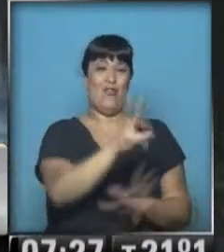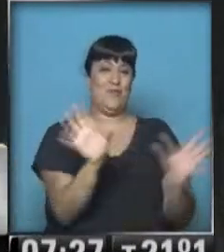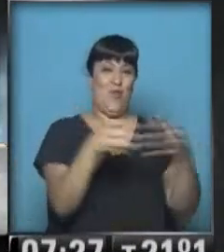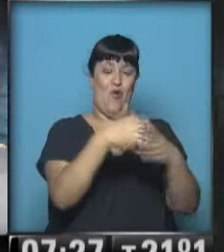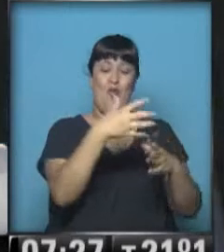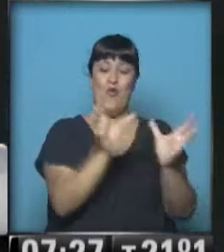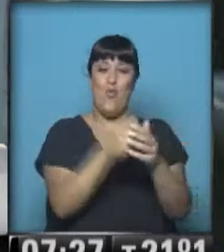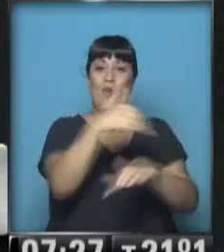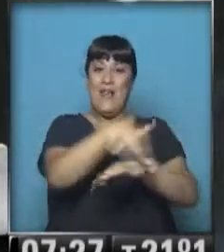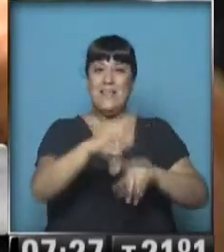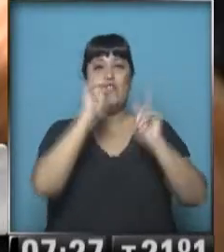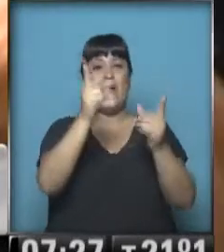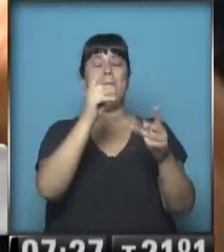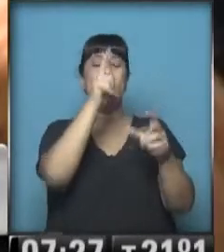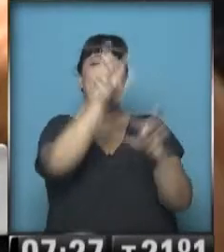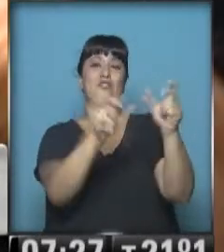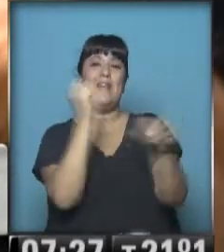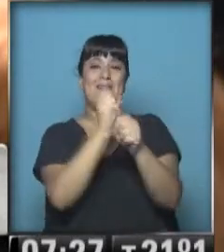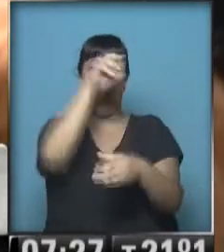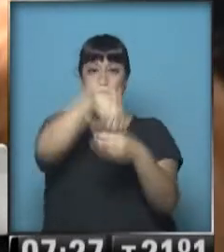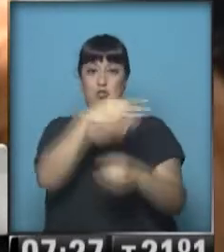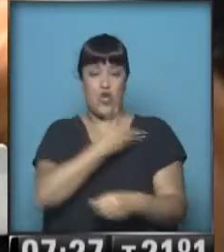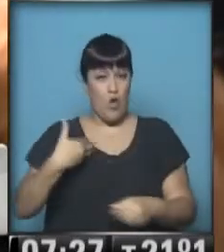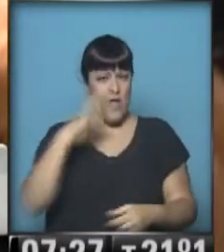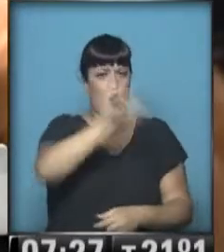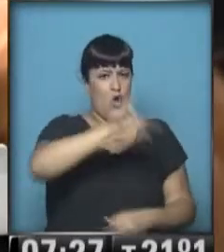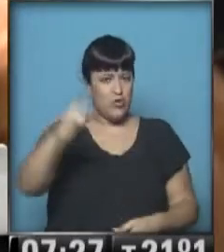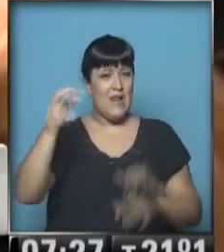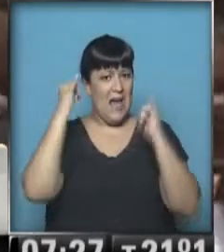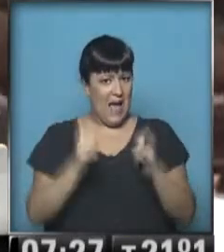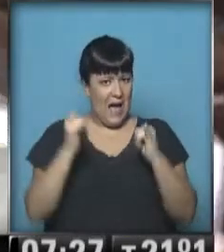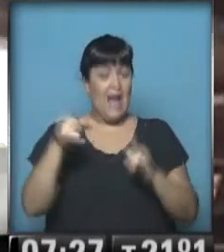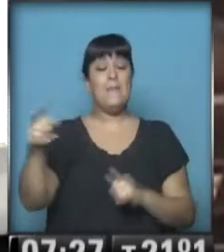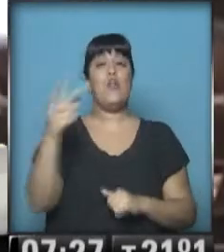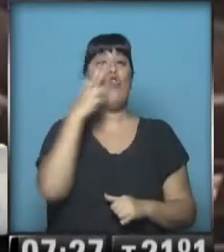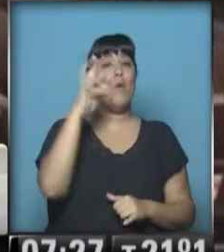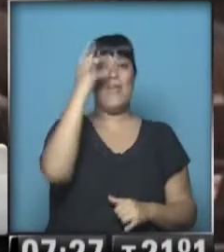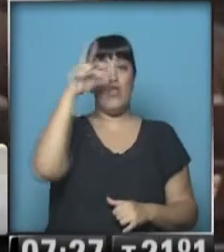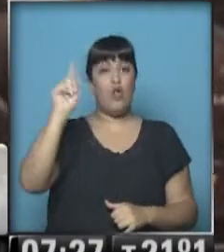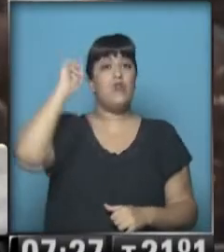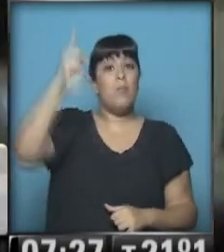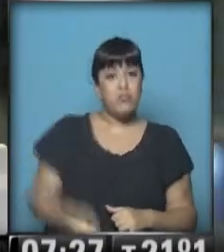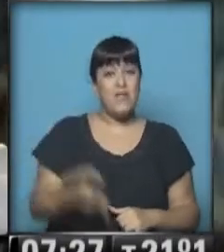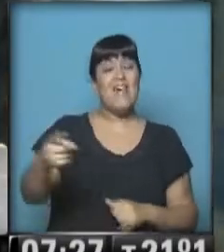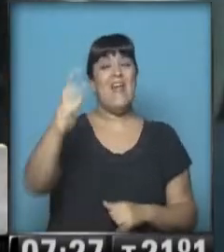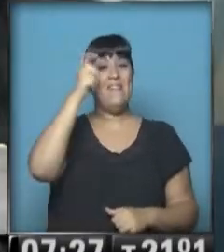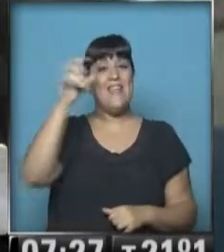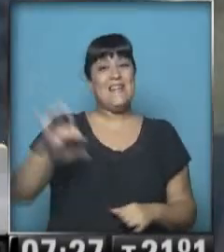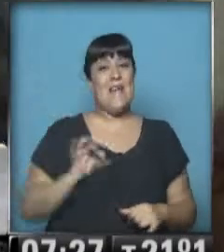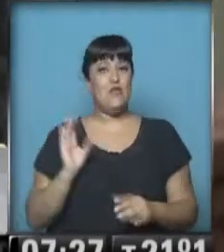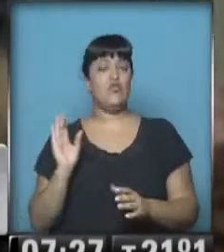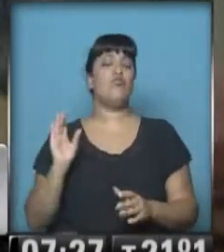y funcionarios. Después de varias idas y vueltas, en 2012, lo sentenciaron a más de 10 años de